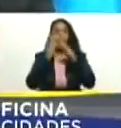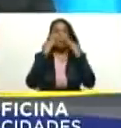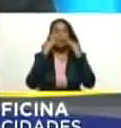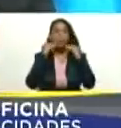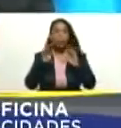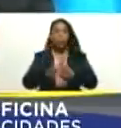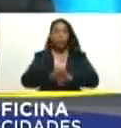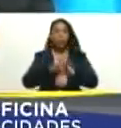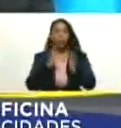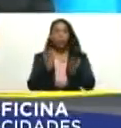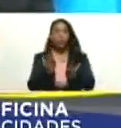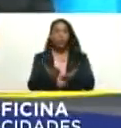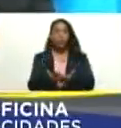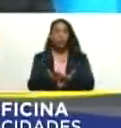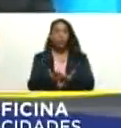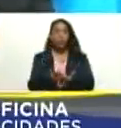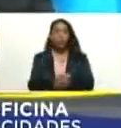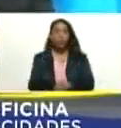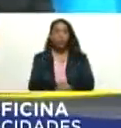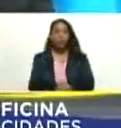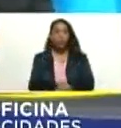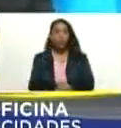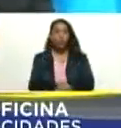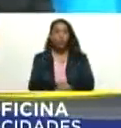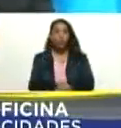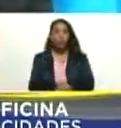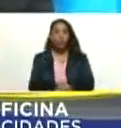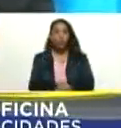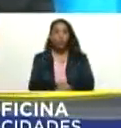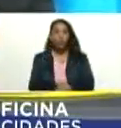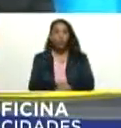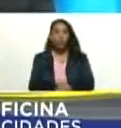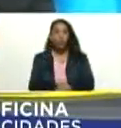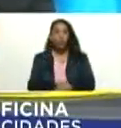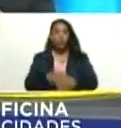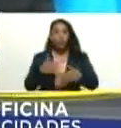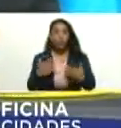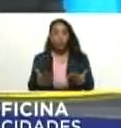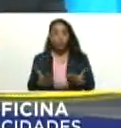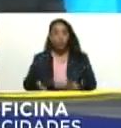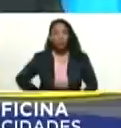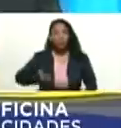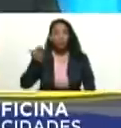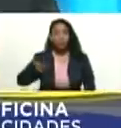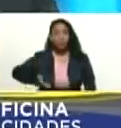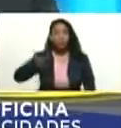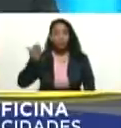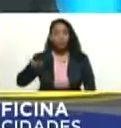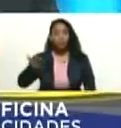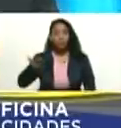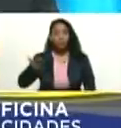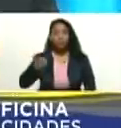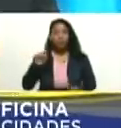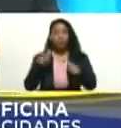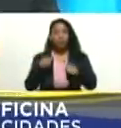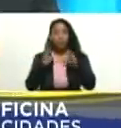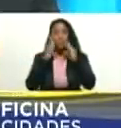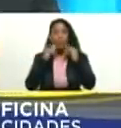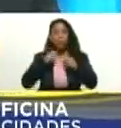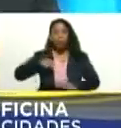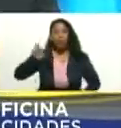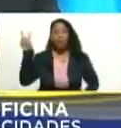mundial, acercarla a la importante, aunque modesta, experiencia de